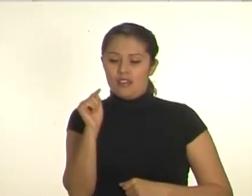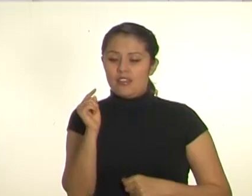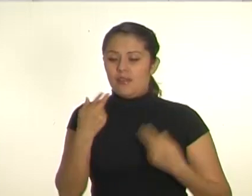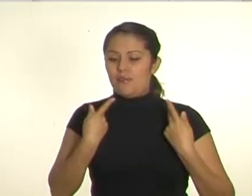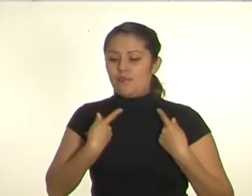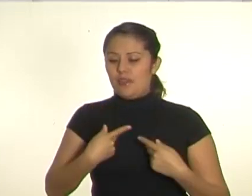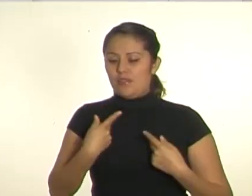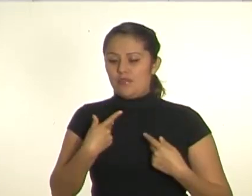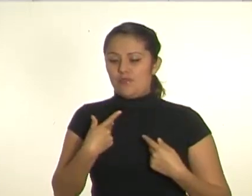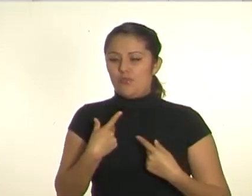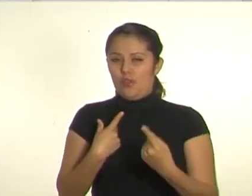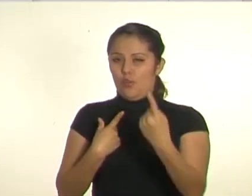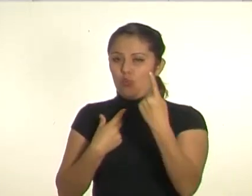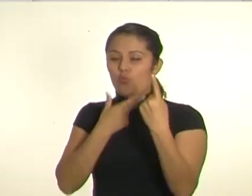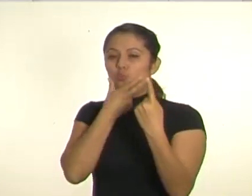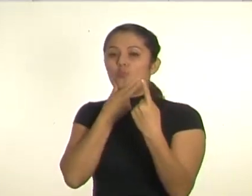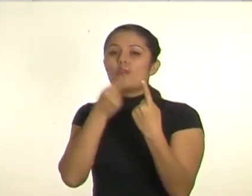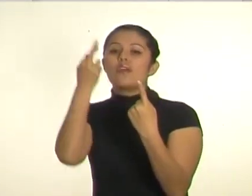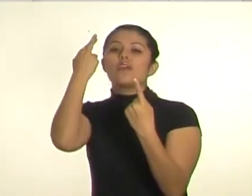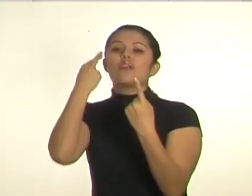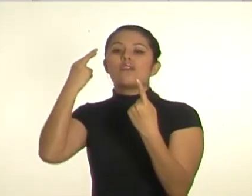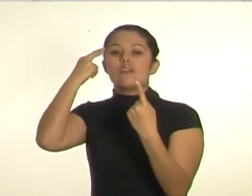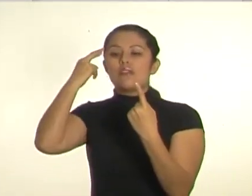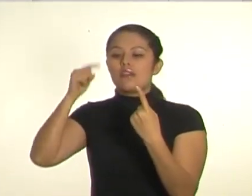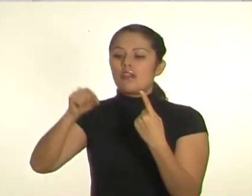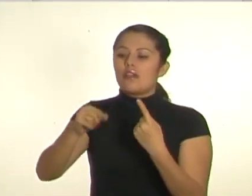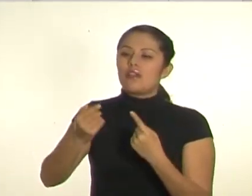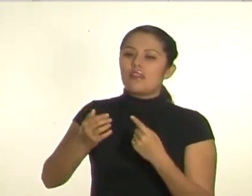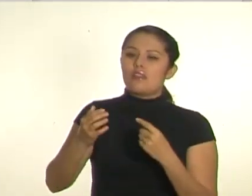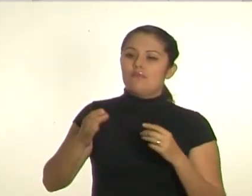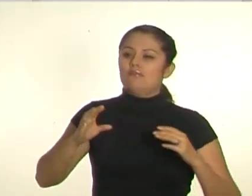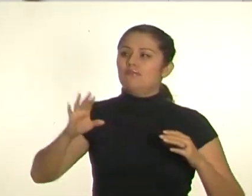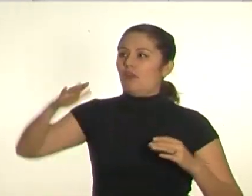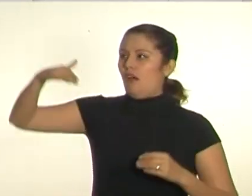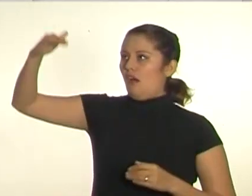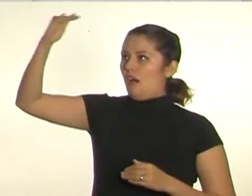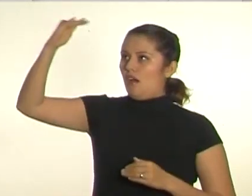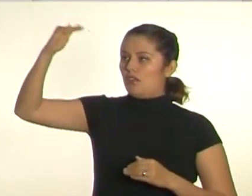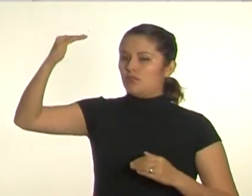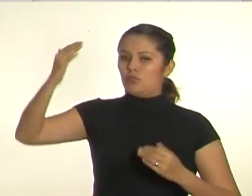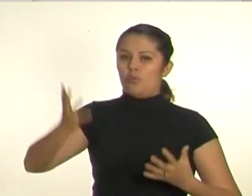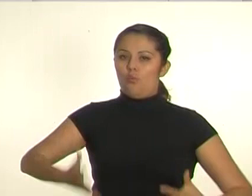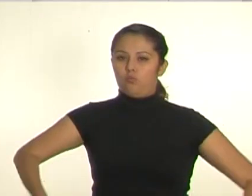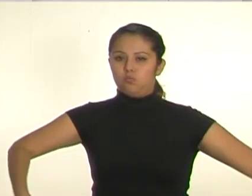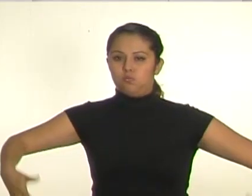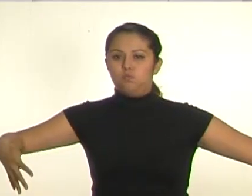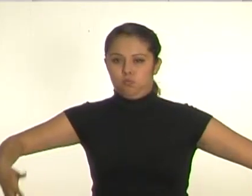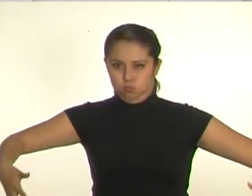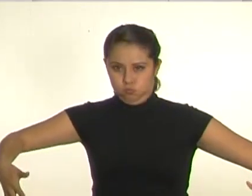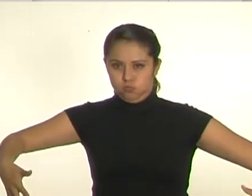un rey que era alto y muy gordo.